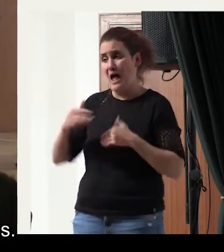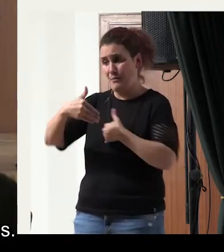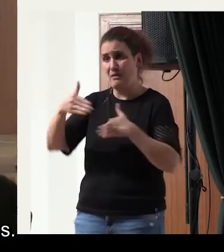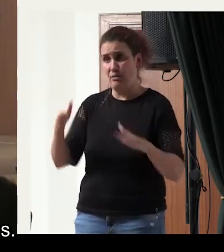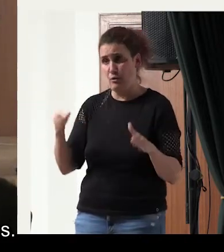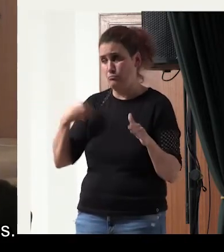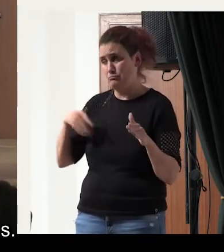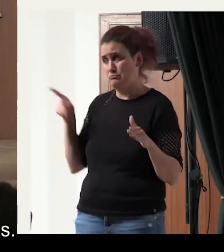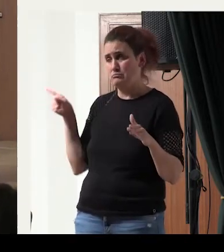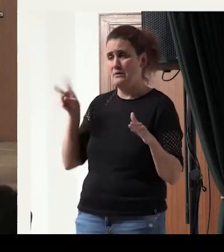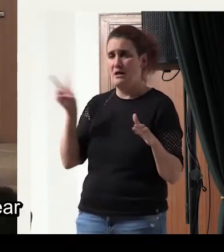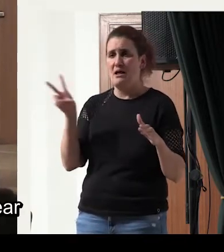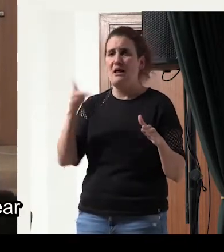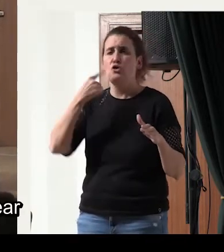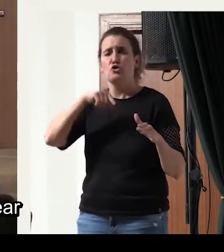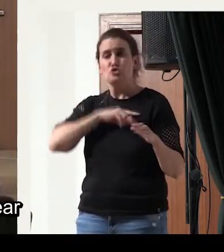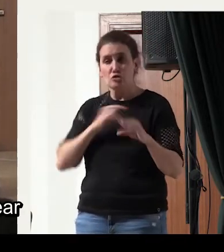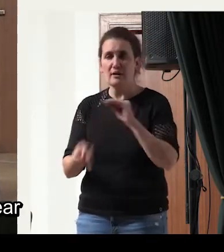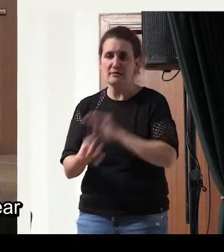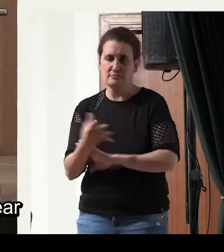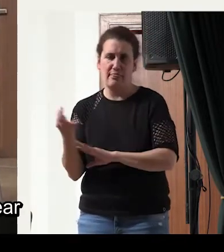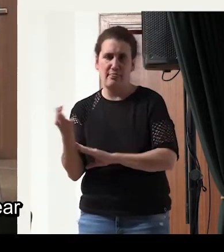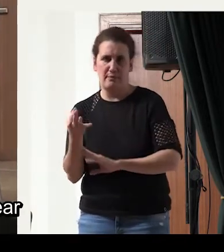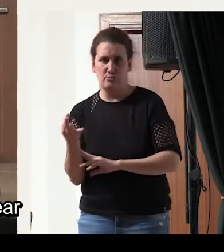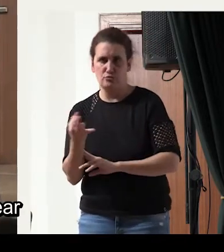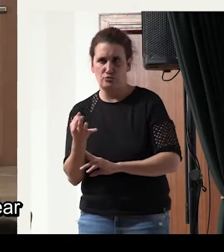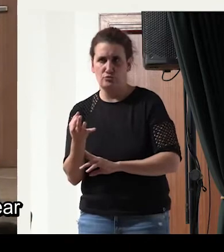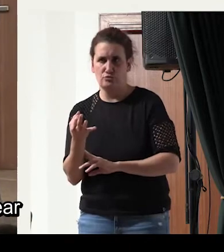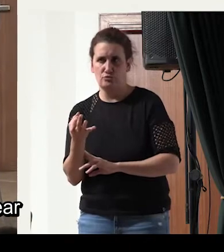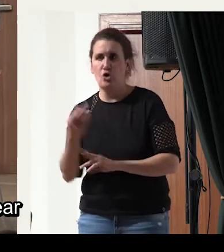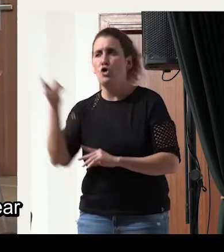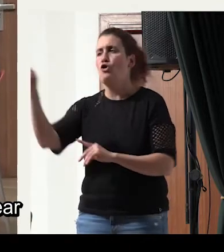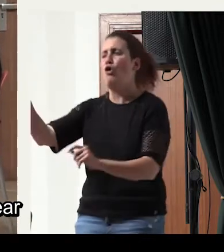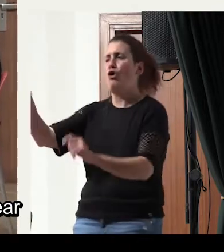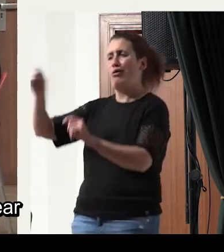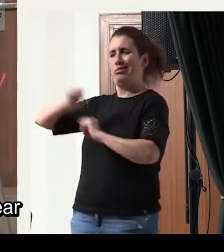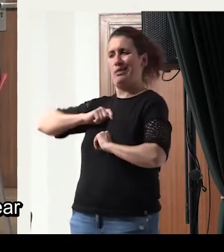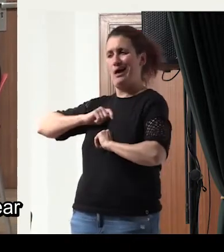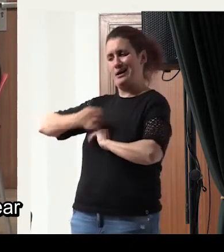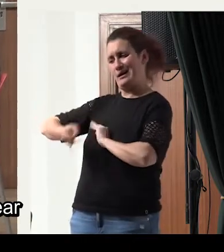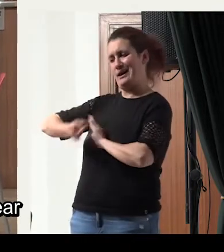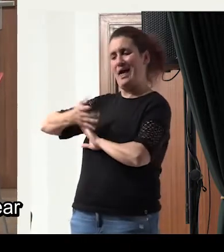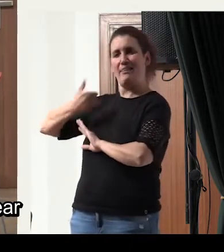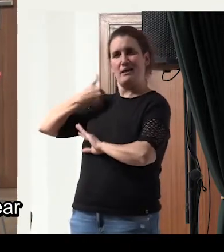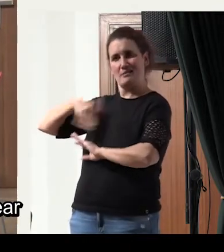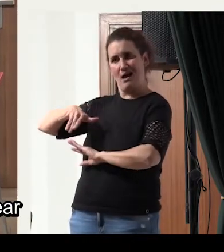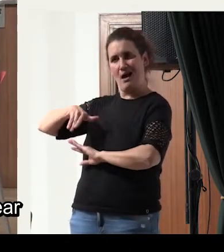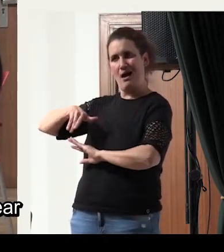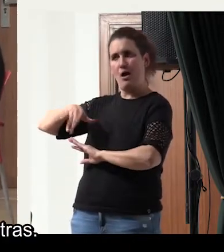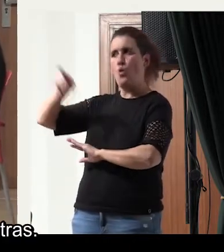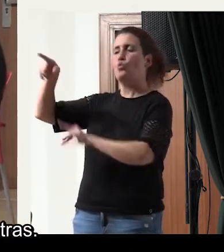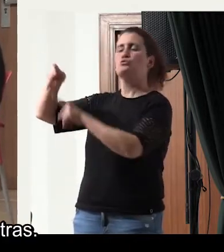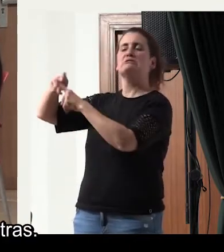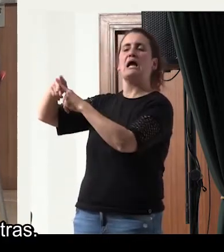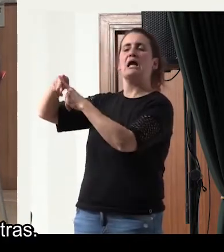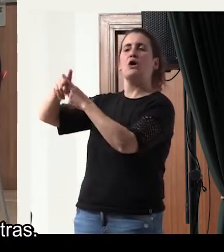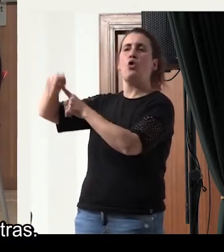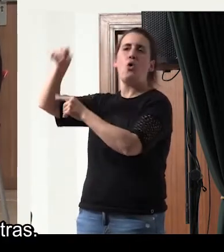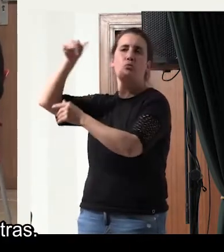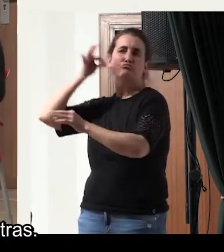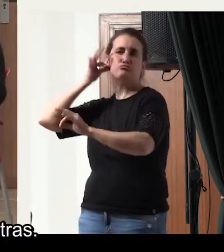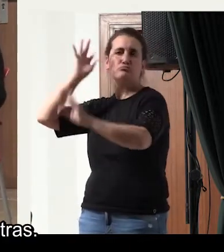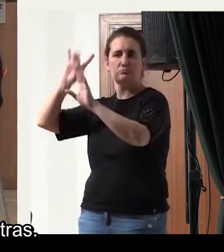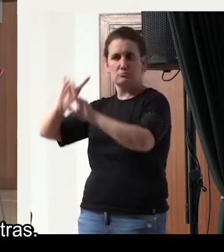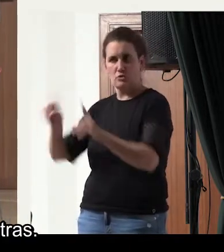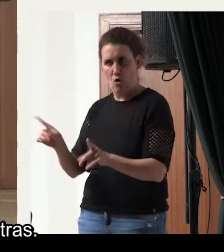que crear nosotras. O sea, no la tiene que crear un técnico o una técnica, que también, pero